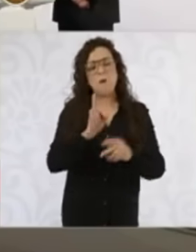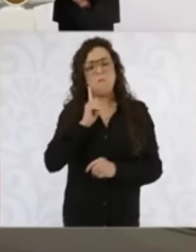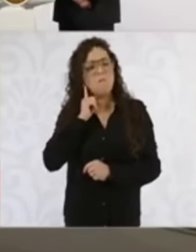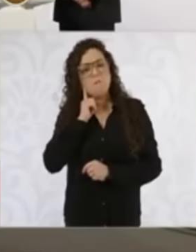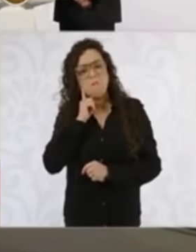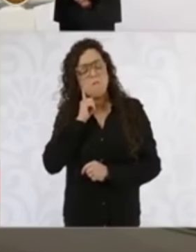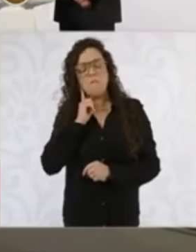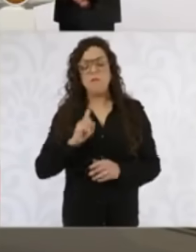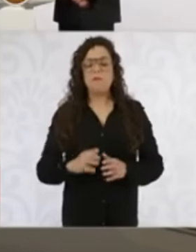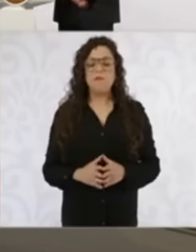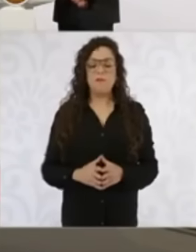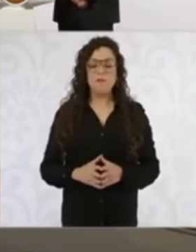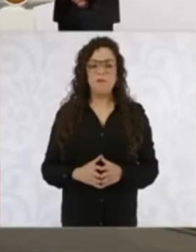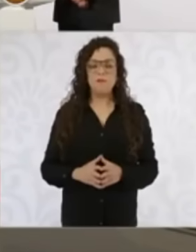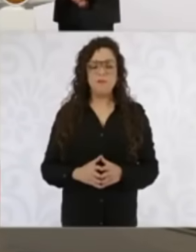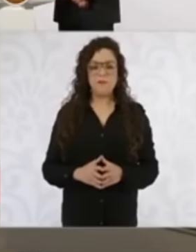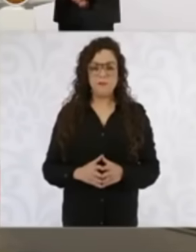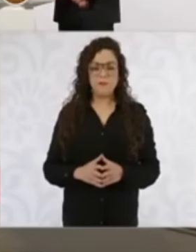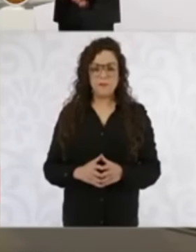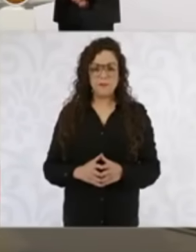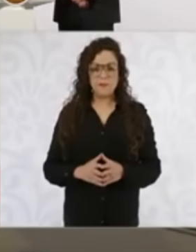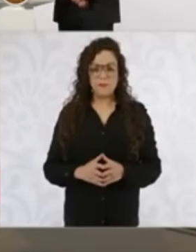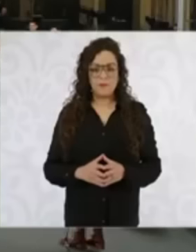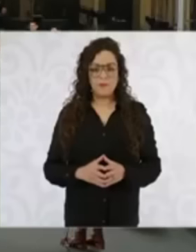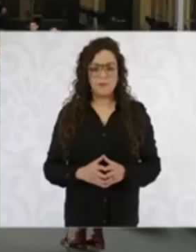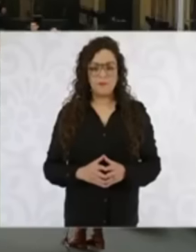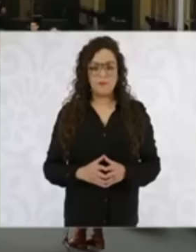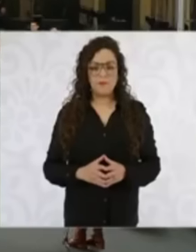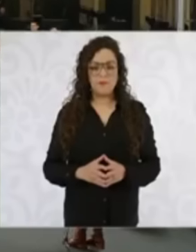y los 3 nuevos programas de bienestar.